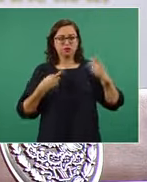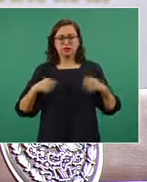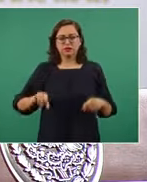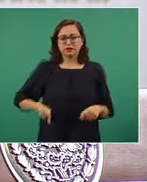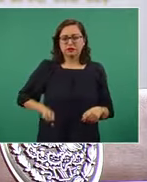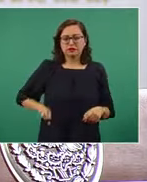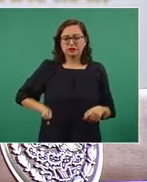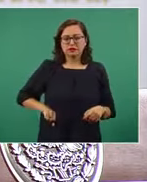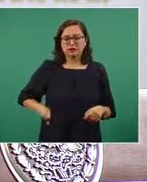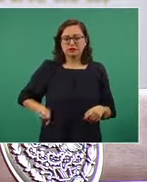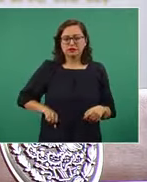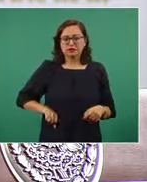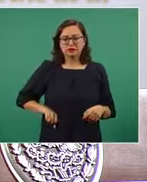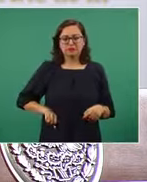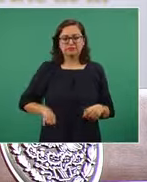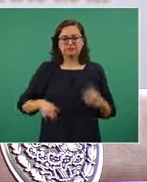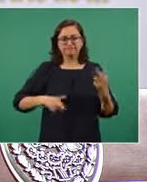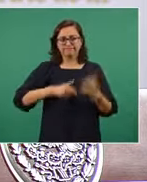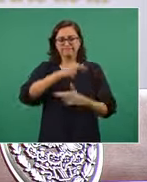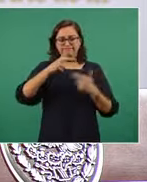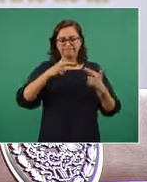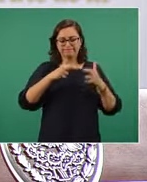en las regiones